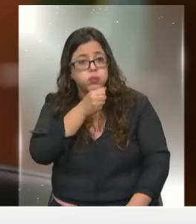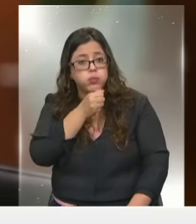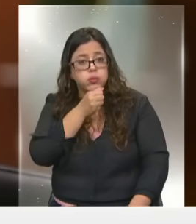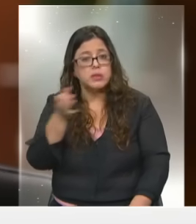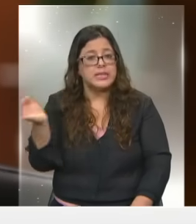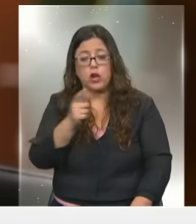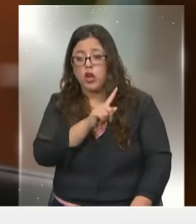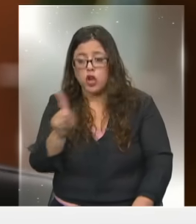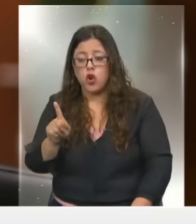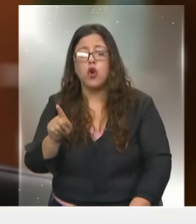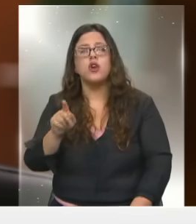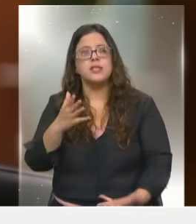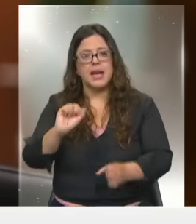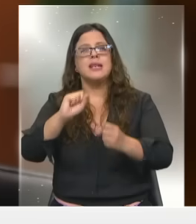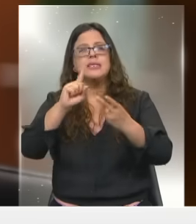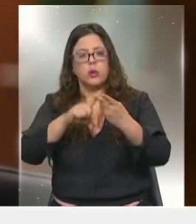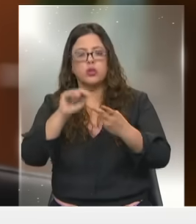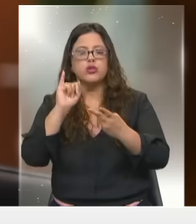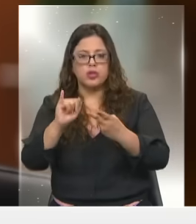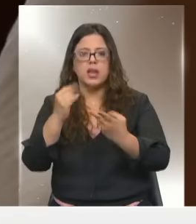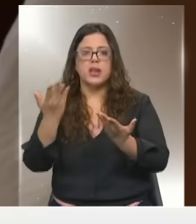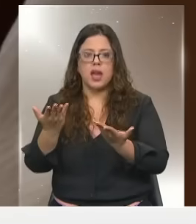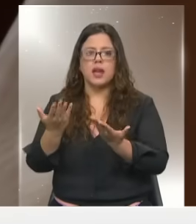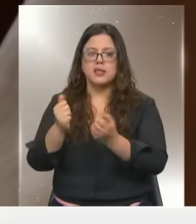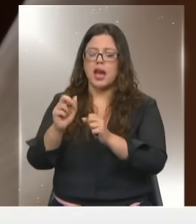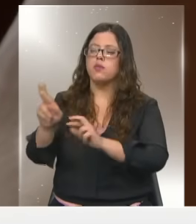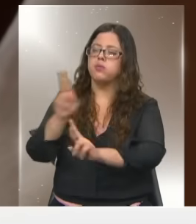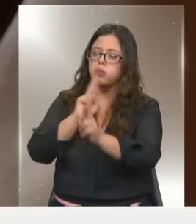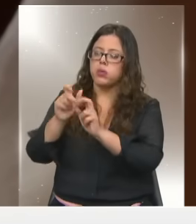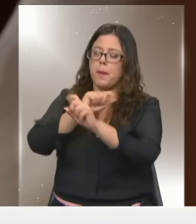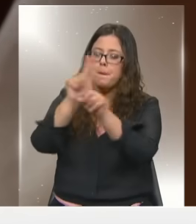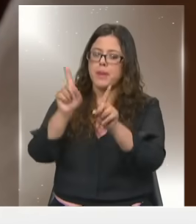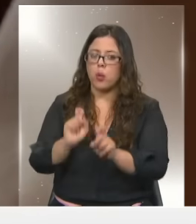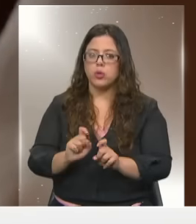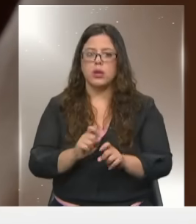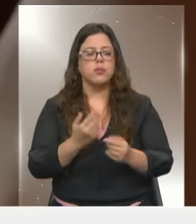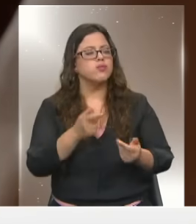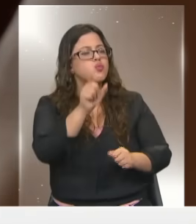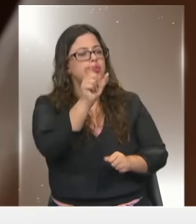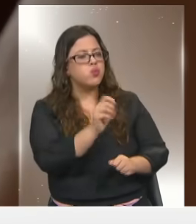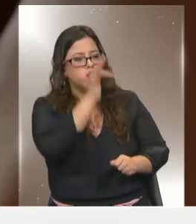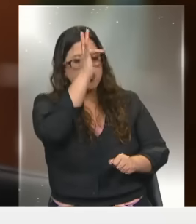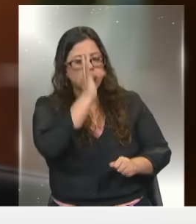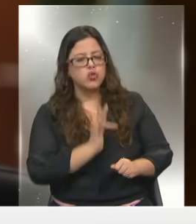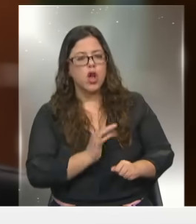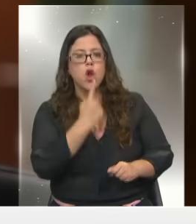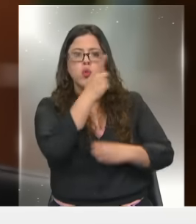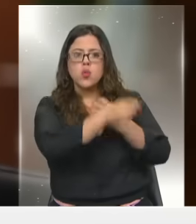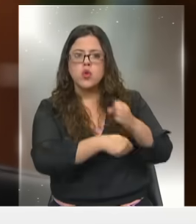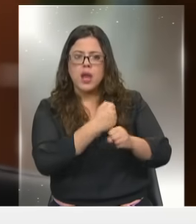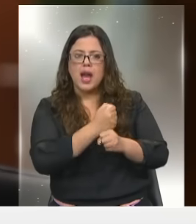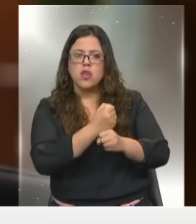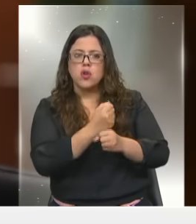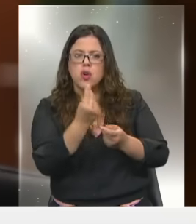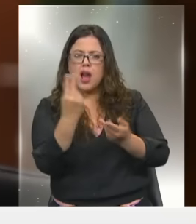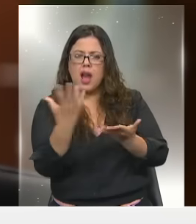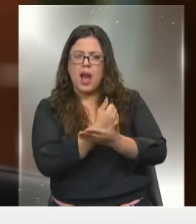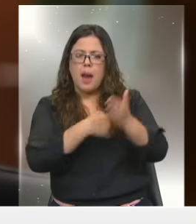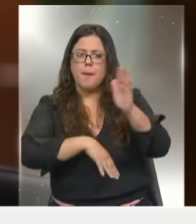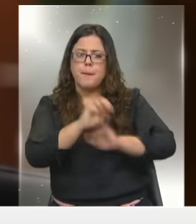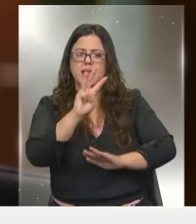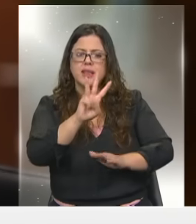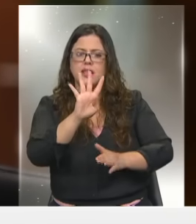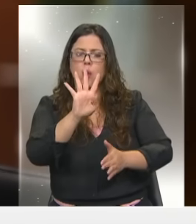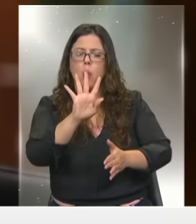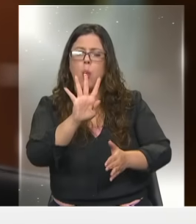a responder nuestras preguntas. ¿Que un funcionario en un año gane sobre 34 millones de